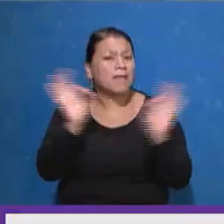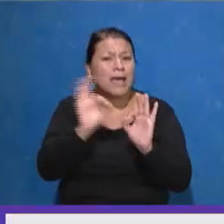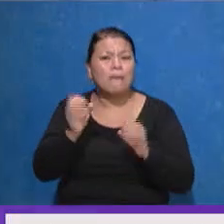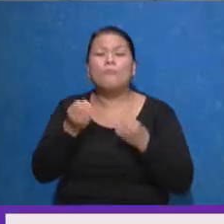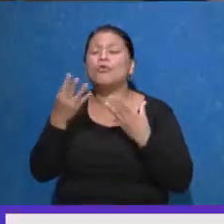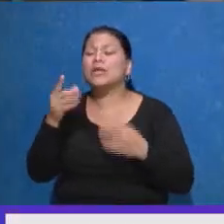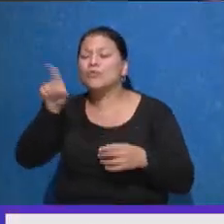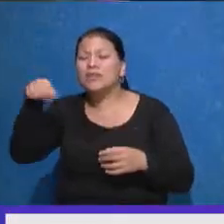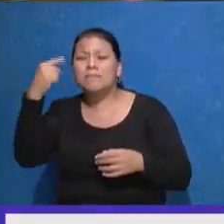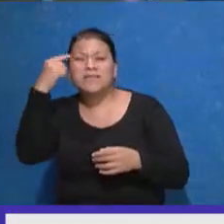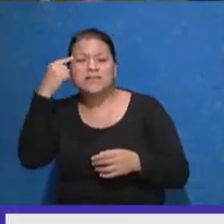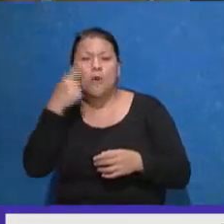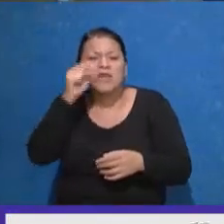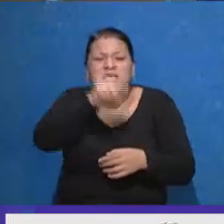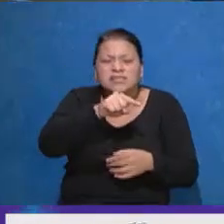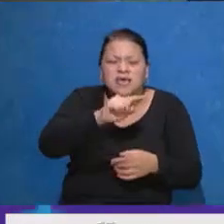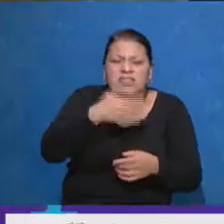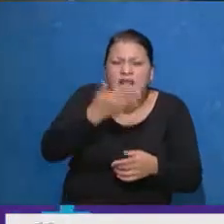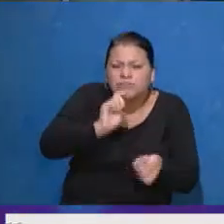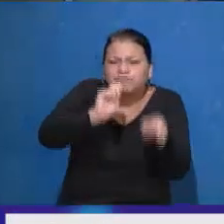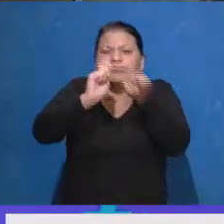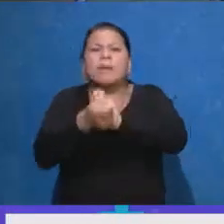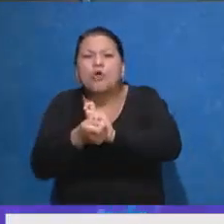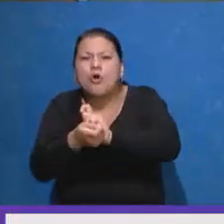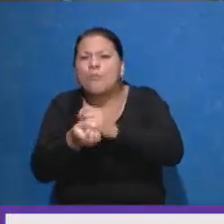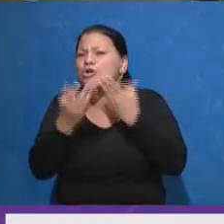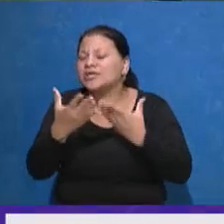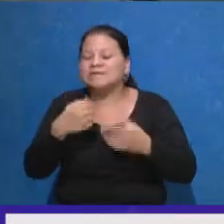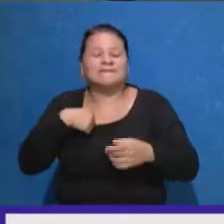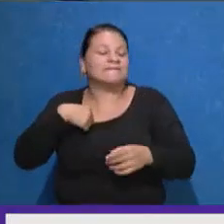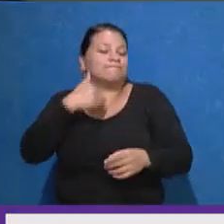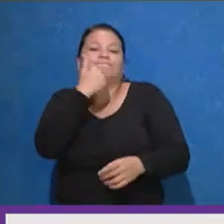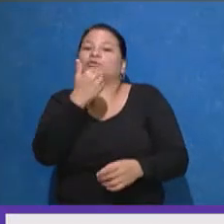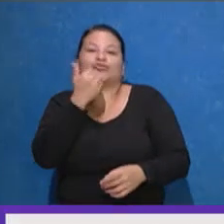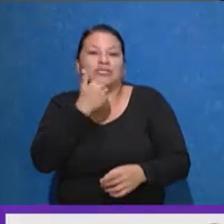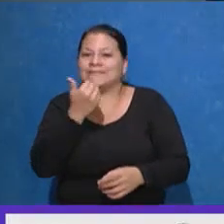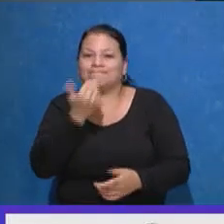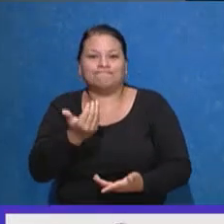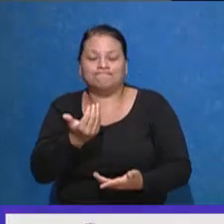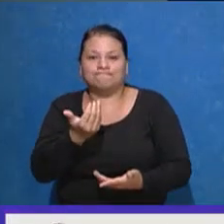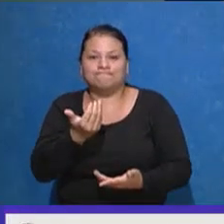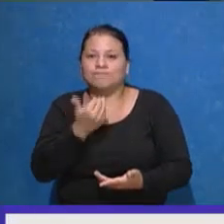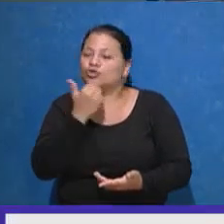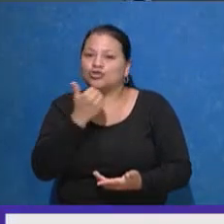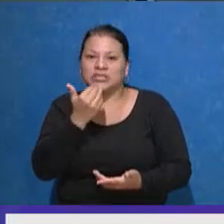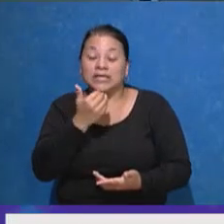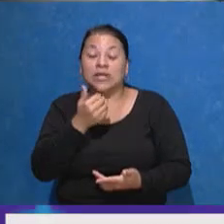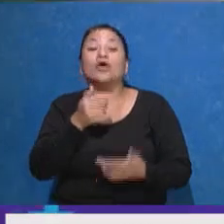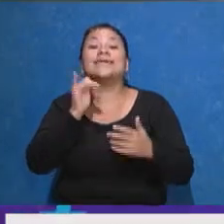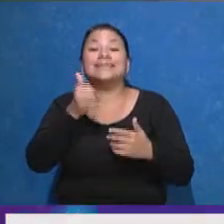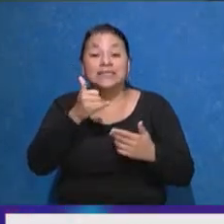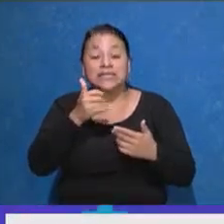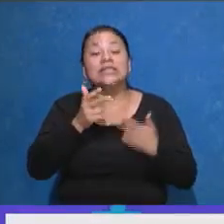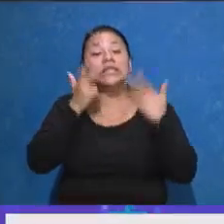cambiado su declaración ahora? Mirá, yo no tengo la menor idea. Pero lo que sí te puedo